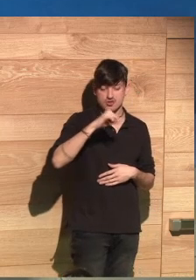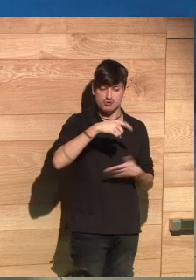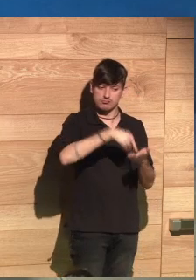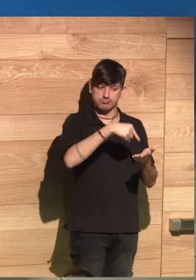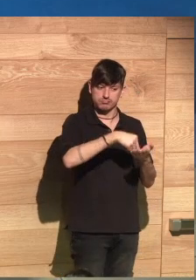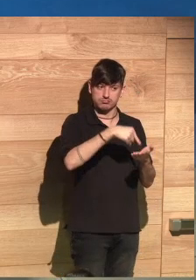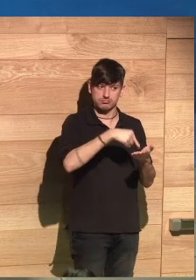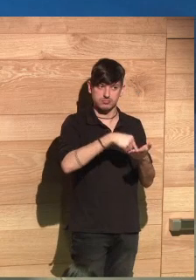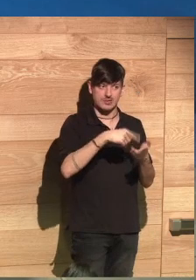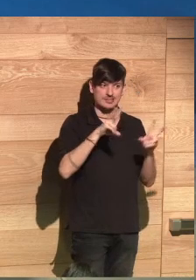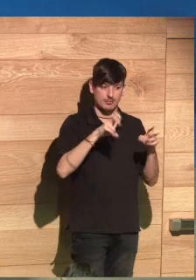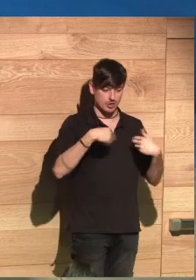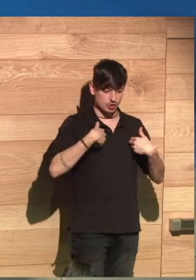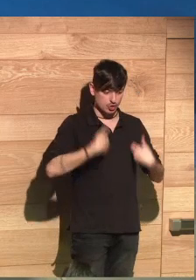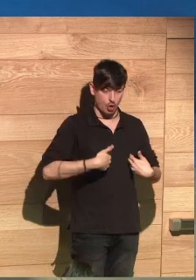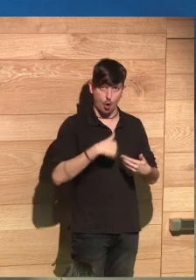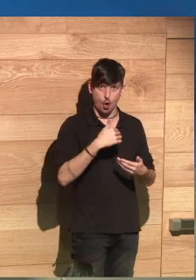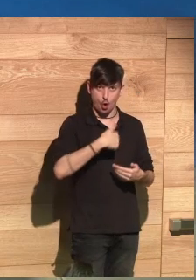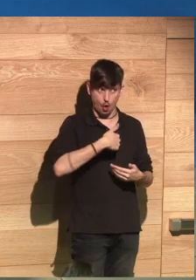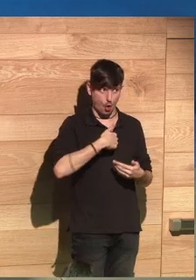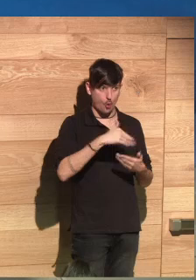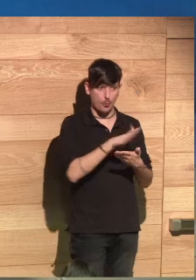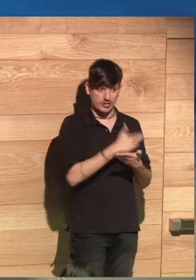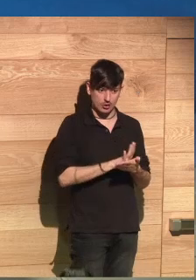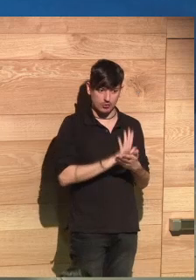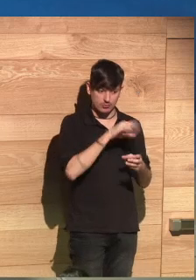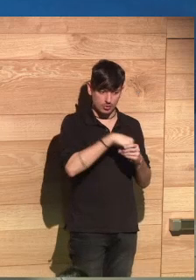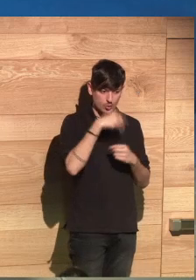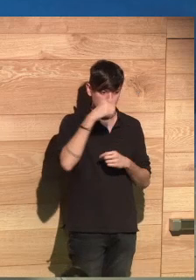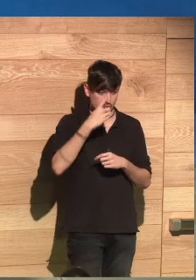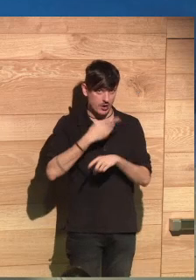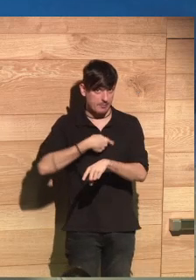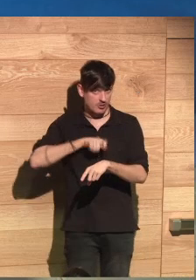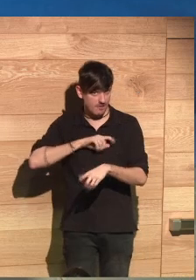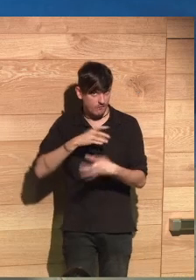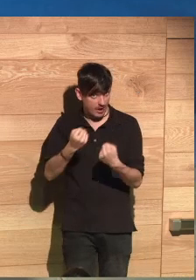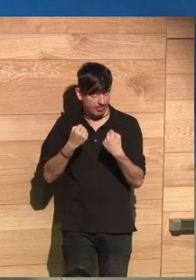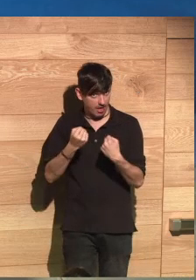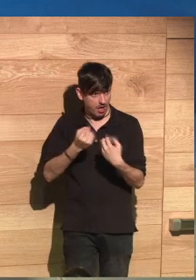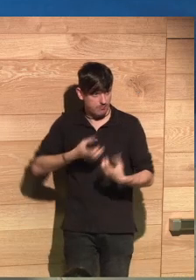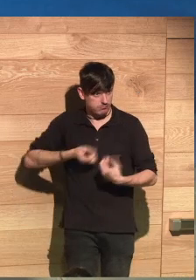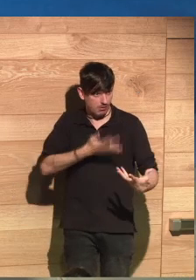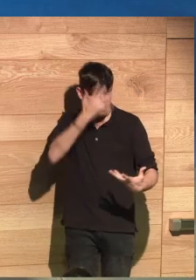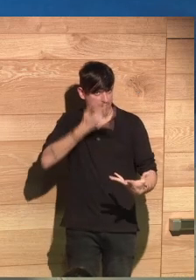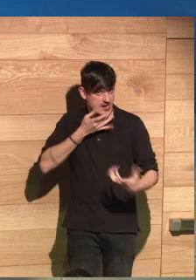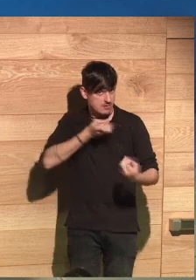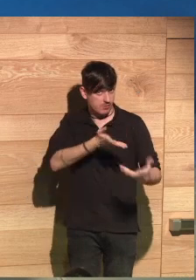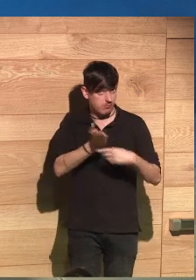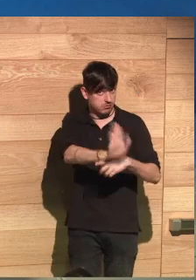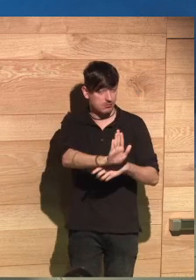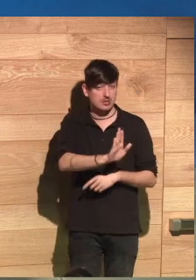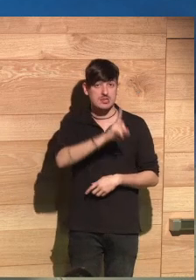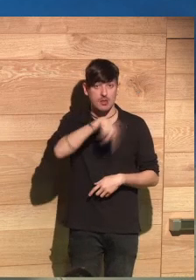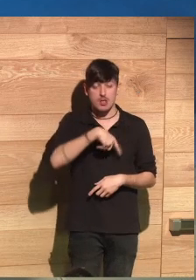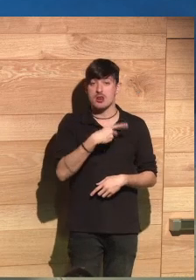del ser, el yo poético, que es parte de mi cultura, de la cultura hispánica, esa fuerza que tenemos de transmitir imágenes. Y por otro lado